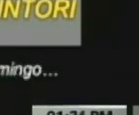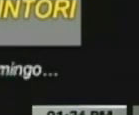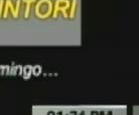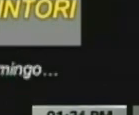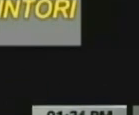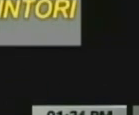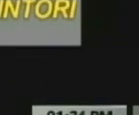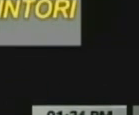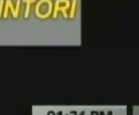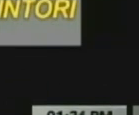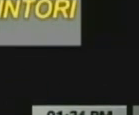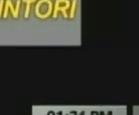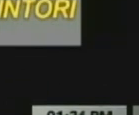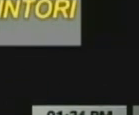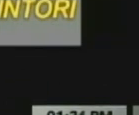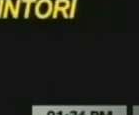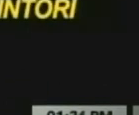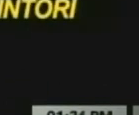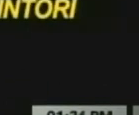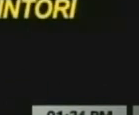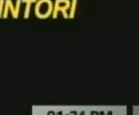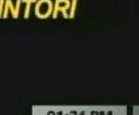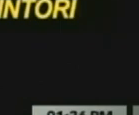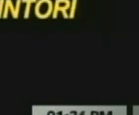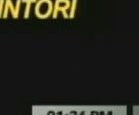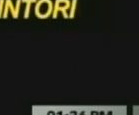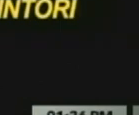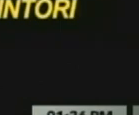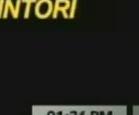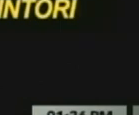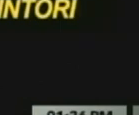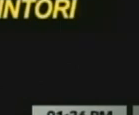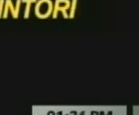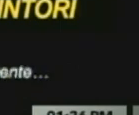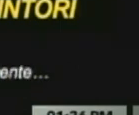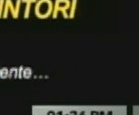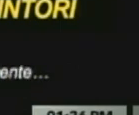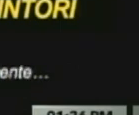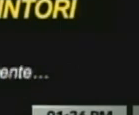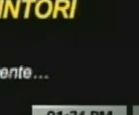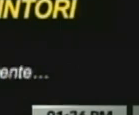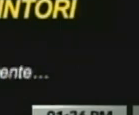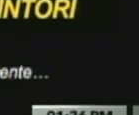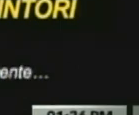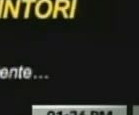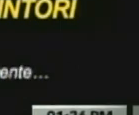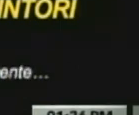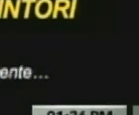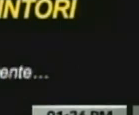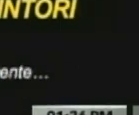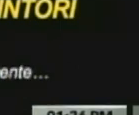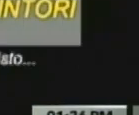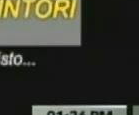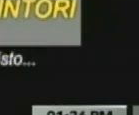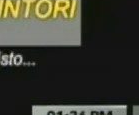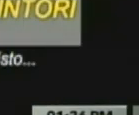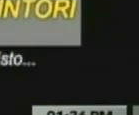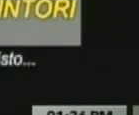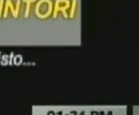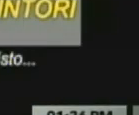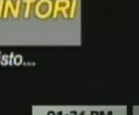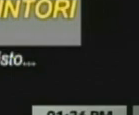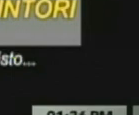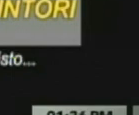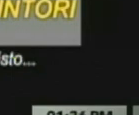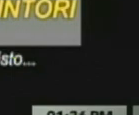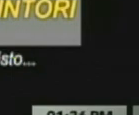no se sienta el domingo. Yo le mando tu mensaje. Y lo segundo es después, bueno, reunirnos para buscar los recursos para movilizar nuestra gente. Cuenta con